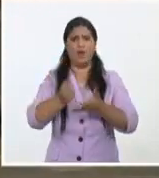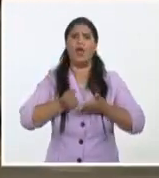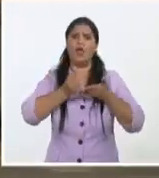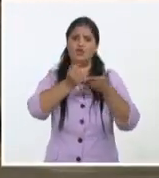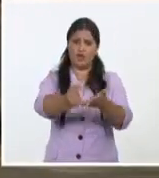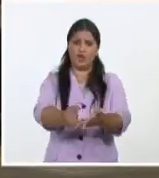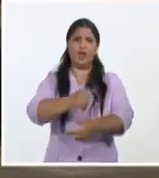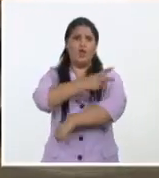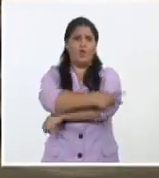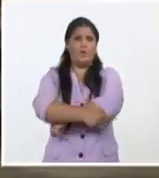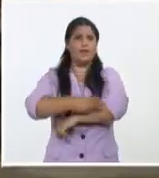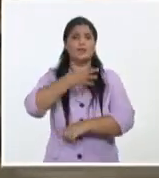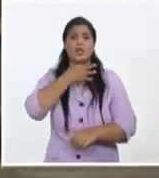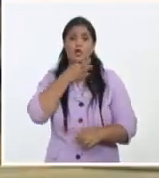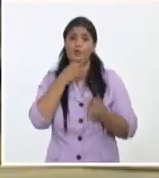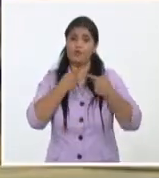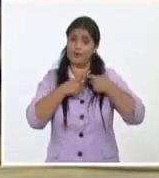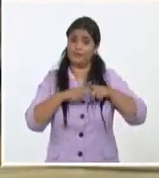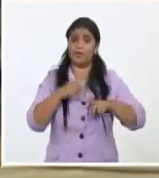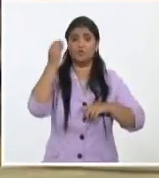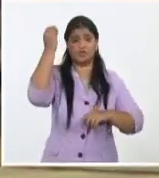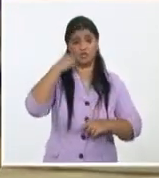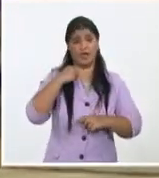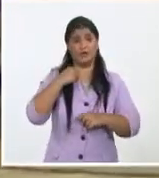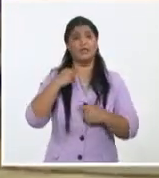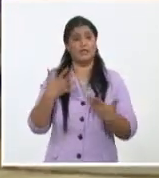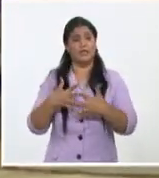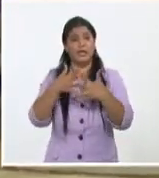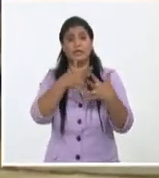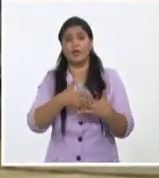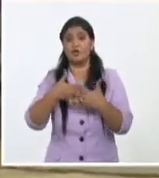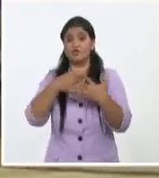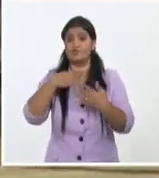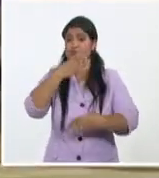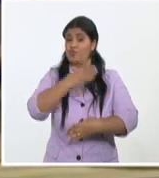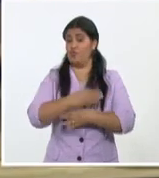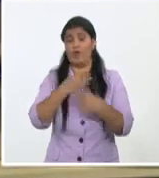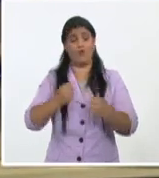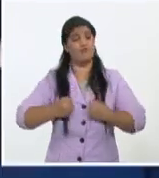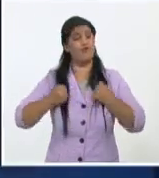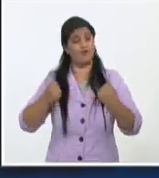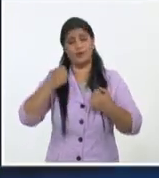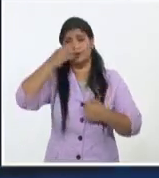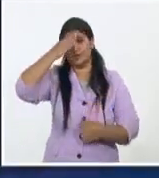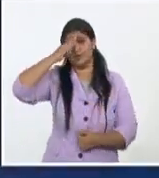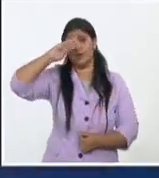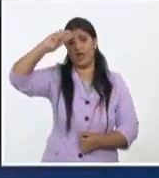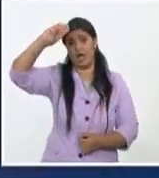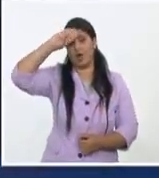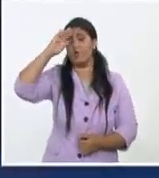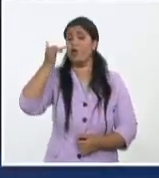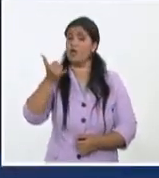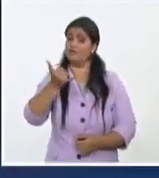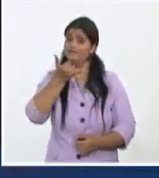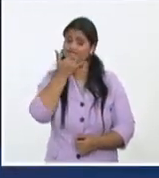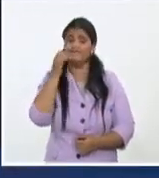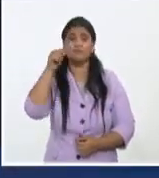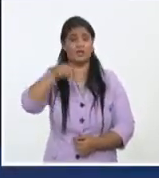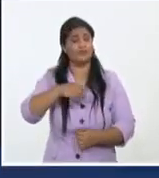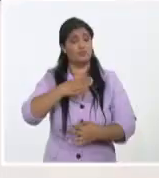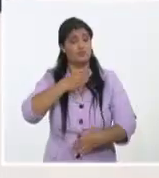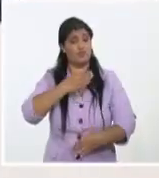¿qué consecuencias podría tener esto para el mundo y particularmente para América Latina y el Caribe, epicentro de la pandemia y donde